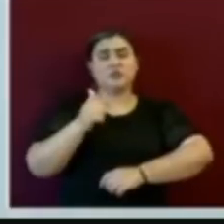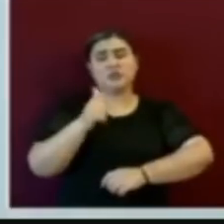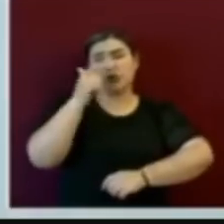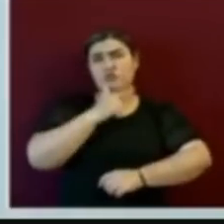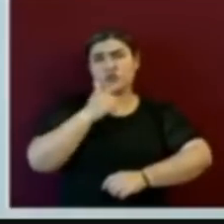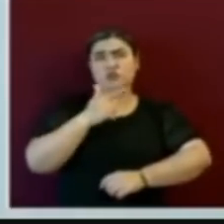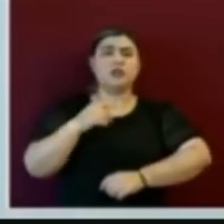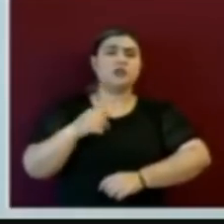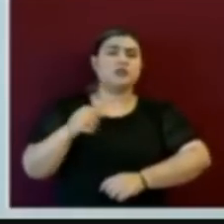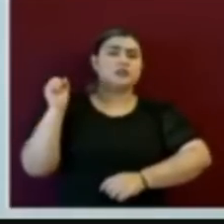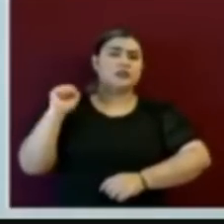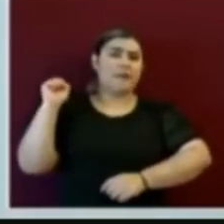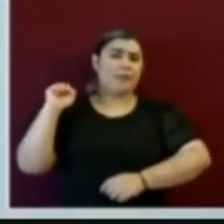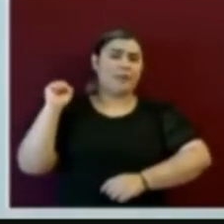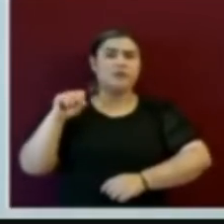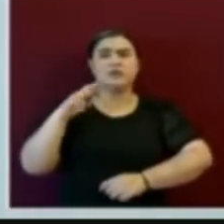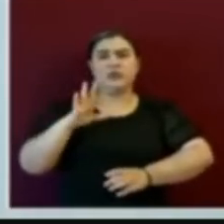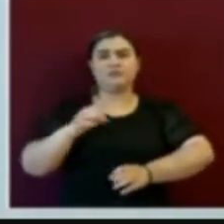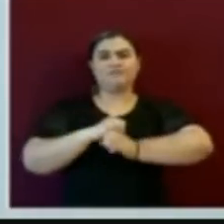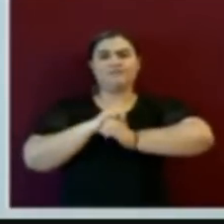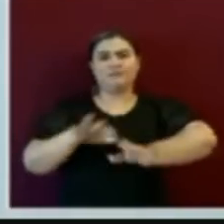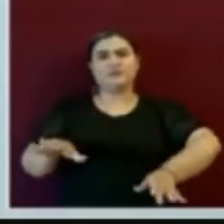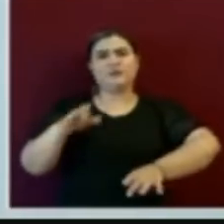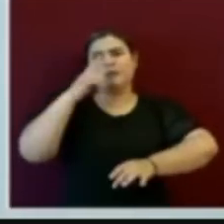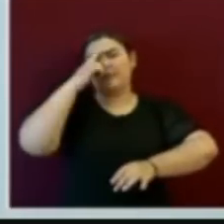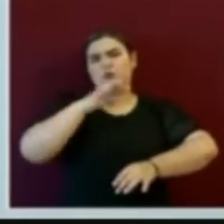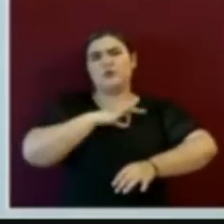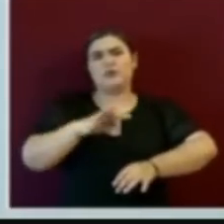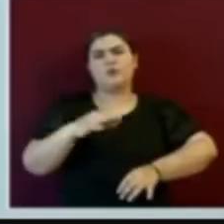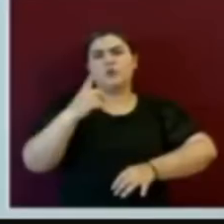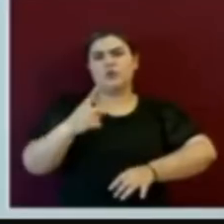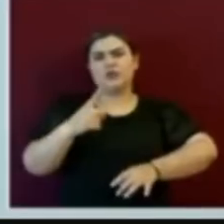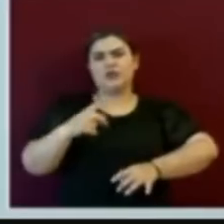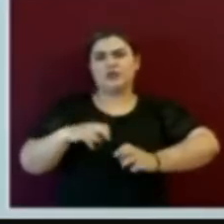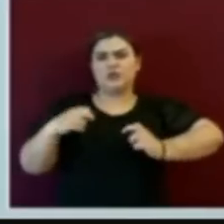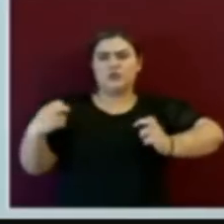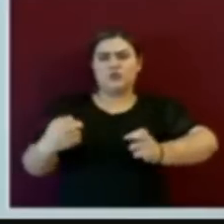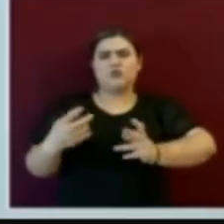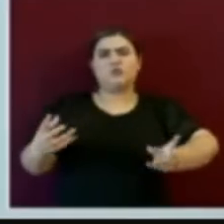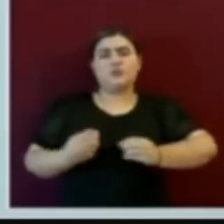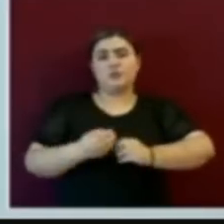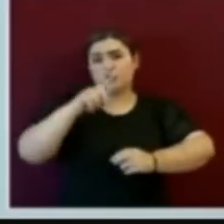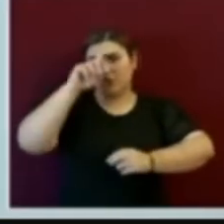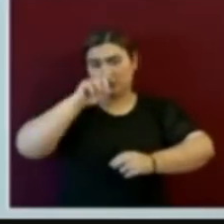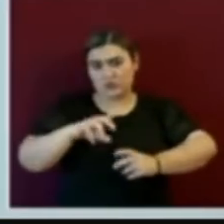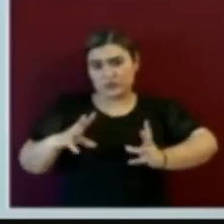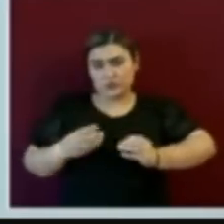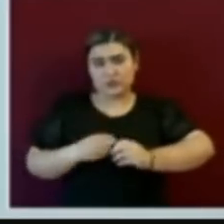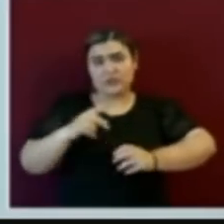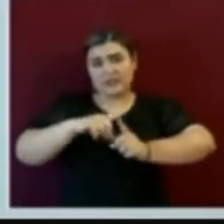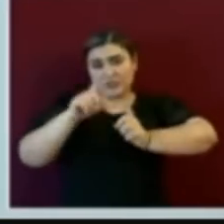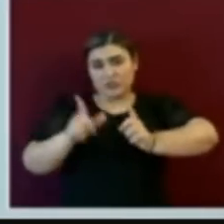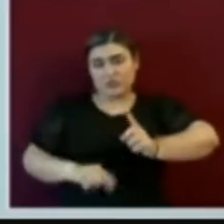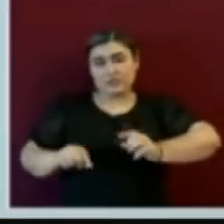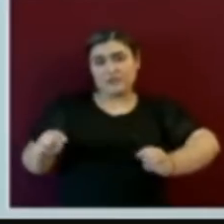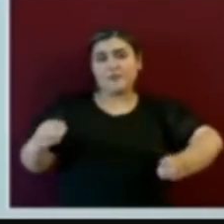lanzamos la convocatoria para una sesión extraordinaria del Consejo Nacional de Morena, en